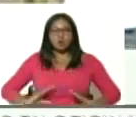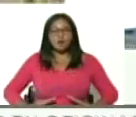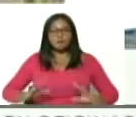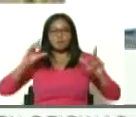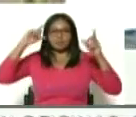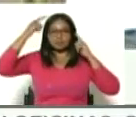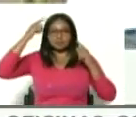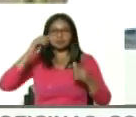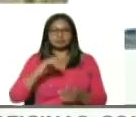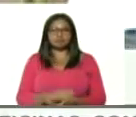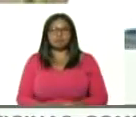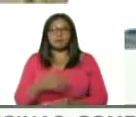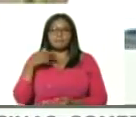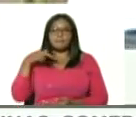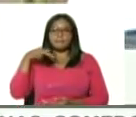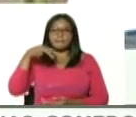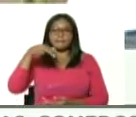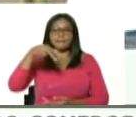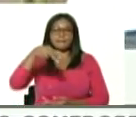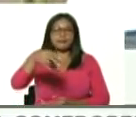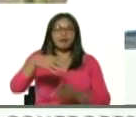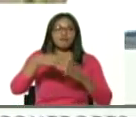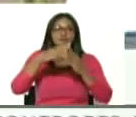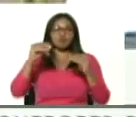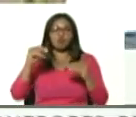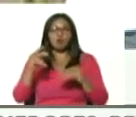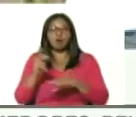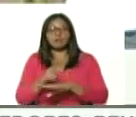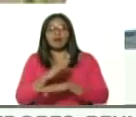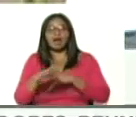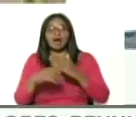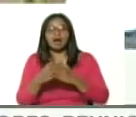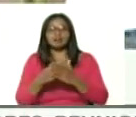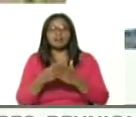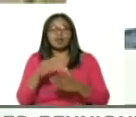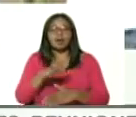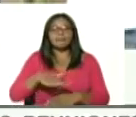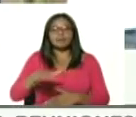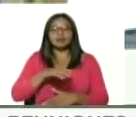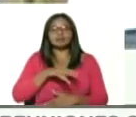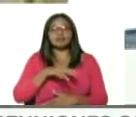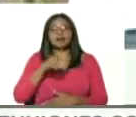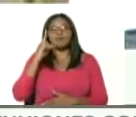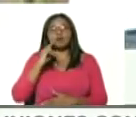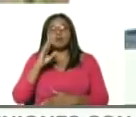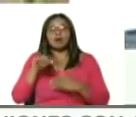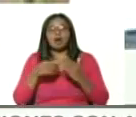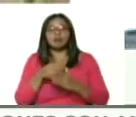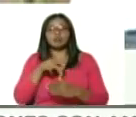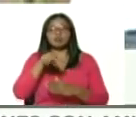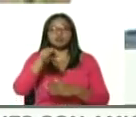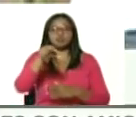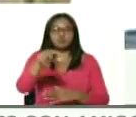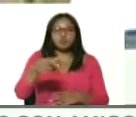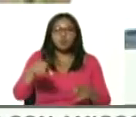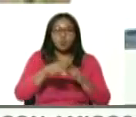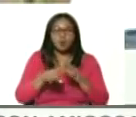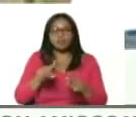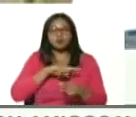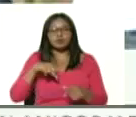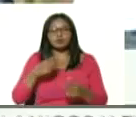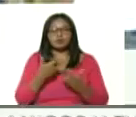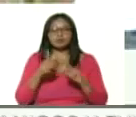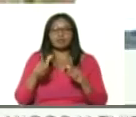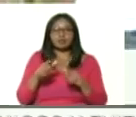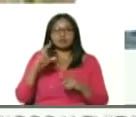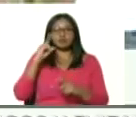que trascienda toda la parroquia catedral hasta la Plaza Bolívar y subir al Panteón Nacional, donde están los restos inmortales de nuestro libertador